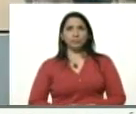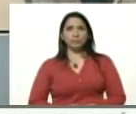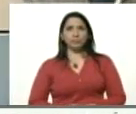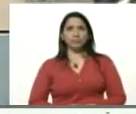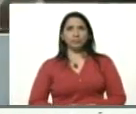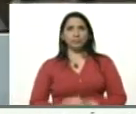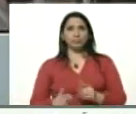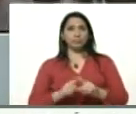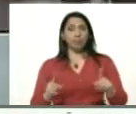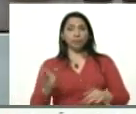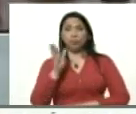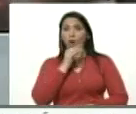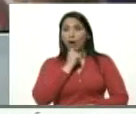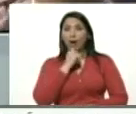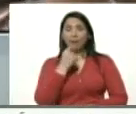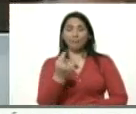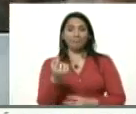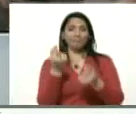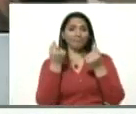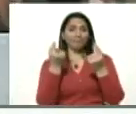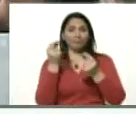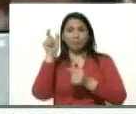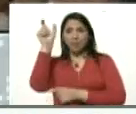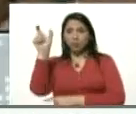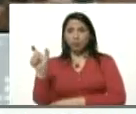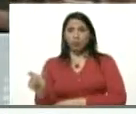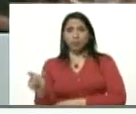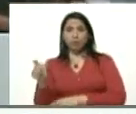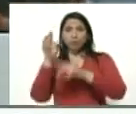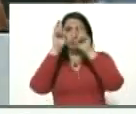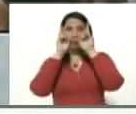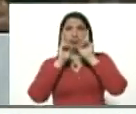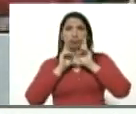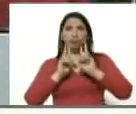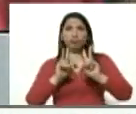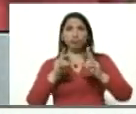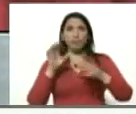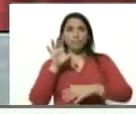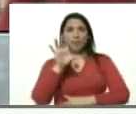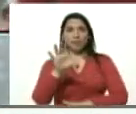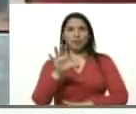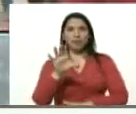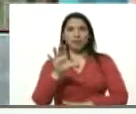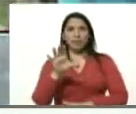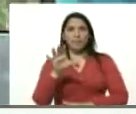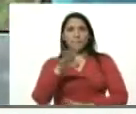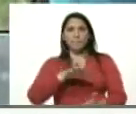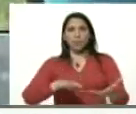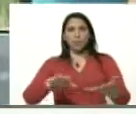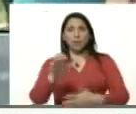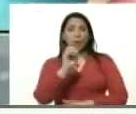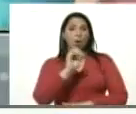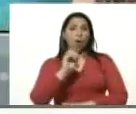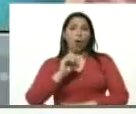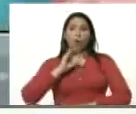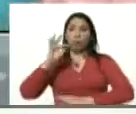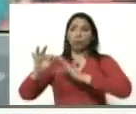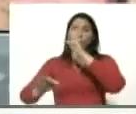Para que no haya ni un solo personal sanitario del país que corra riesgo o que se